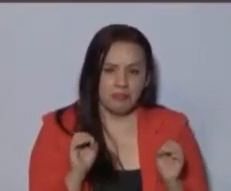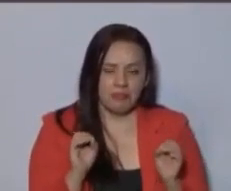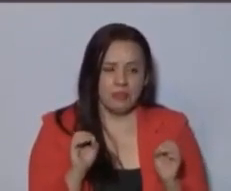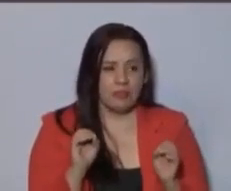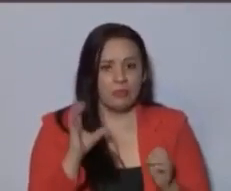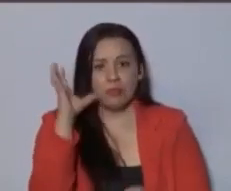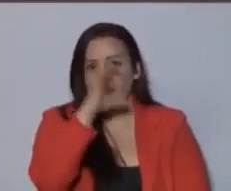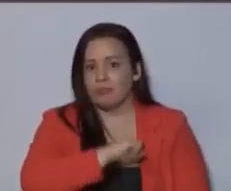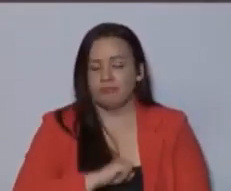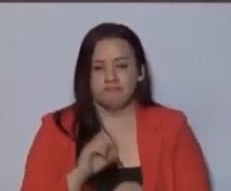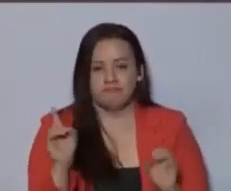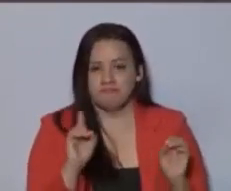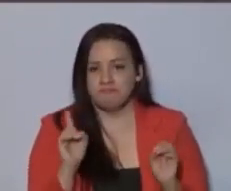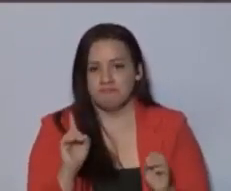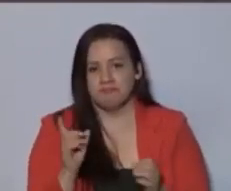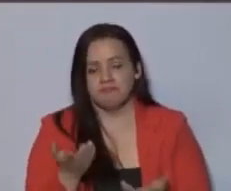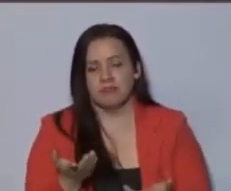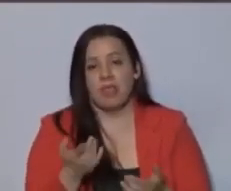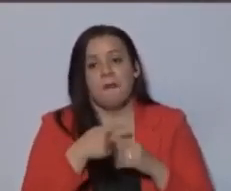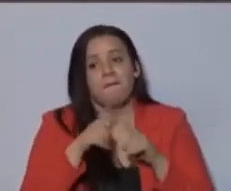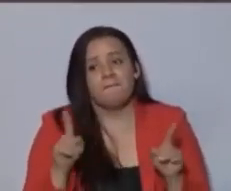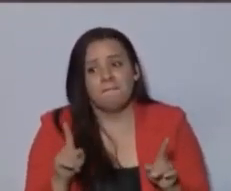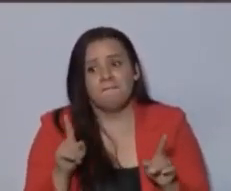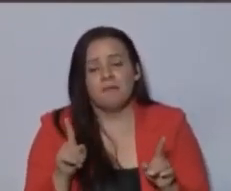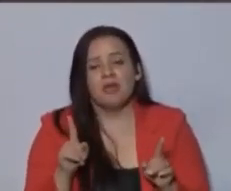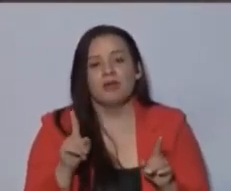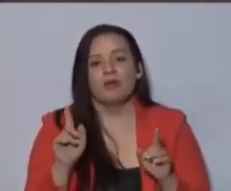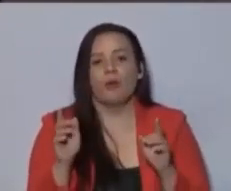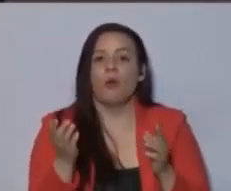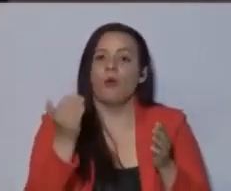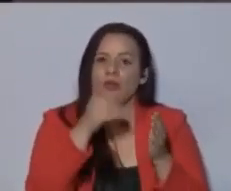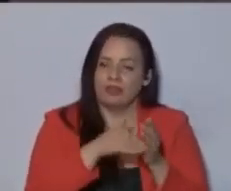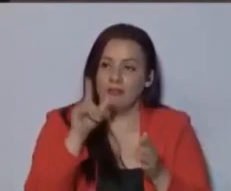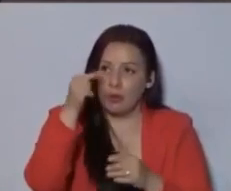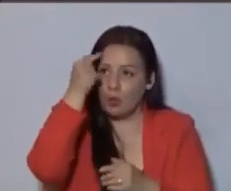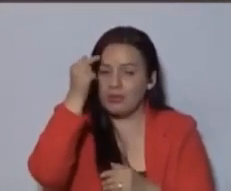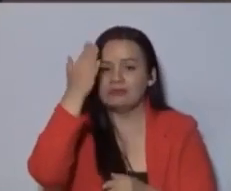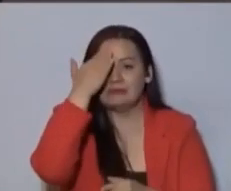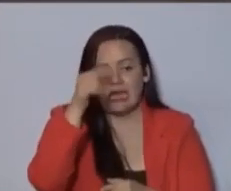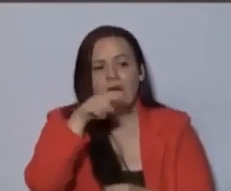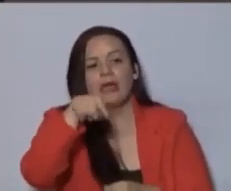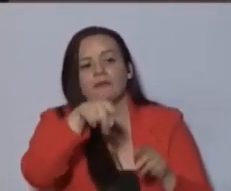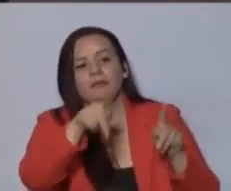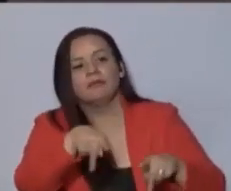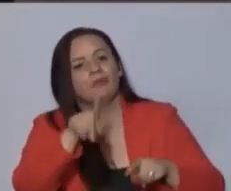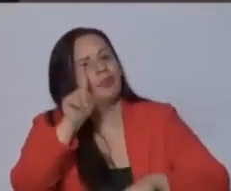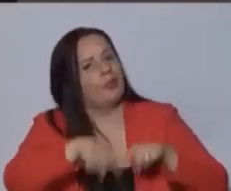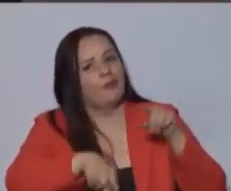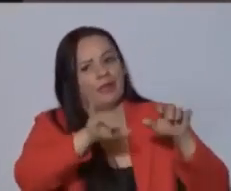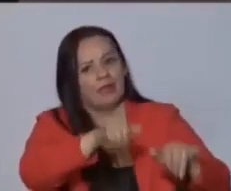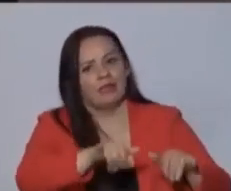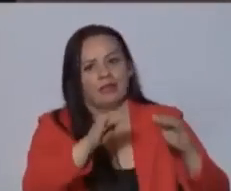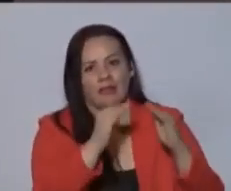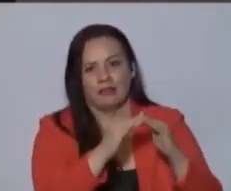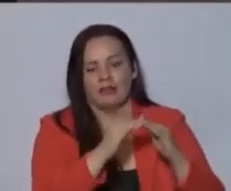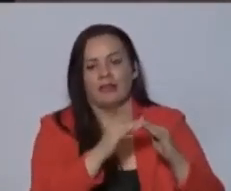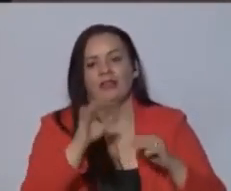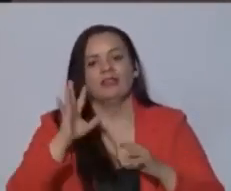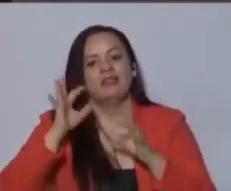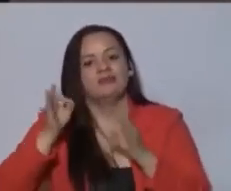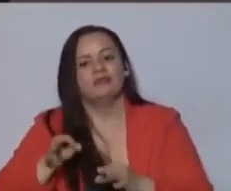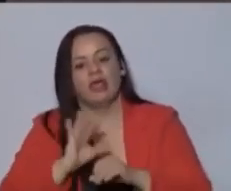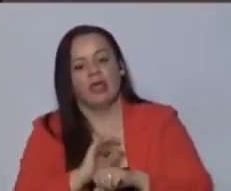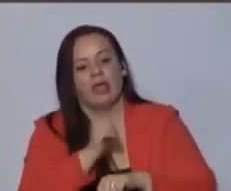No lo sabemos. Pero de nuevo, el gobierno sabe que esa gente no se puede quedar en la casa. Decide ponerle un impuesto,